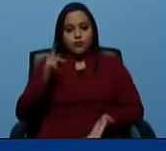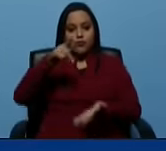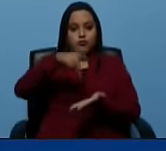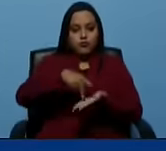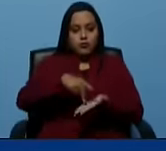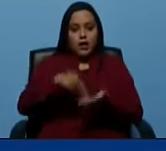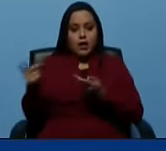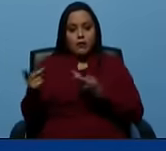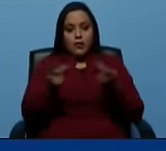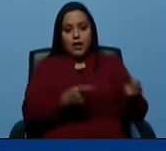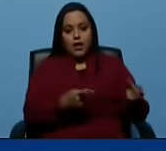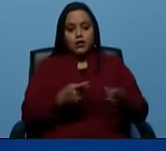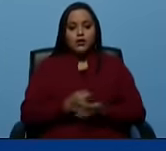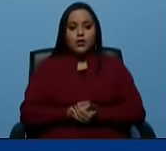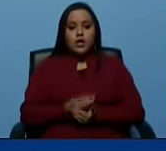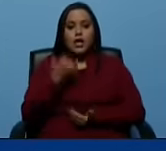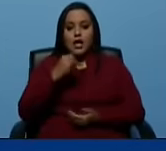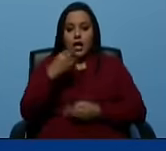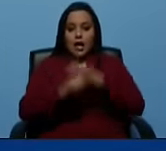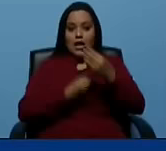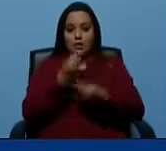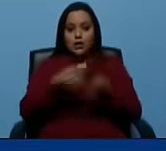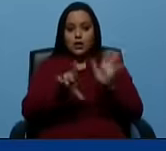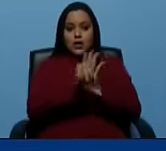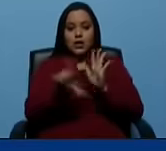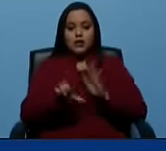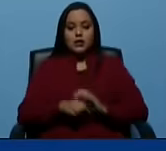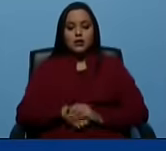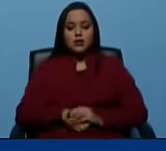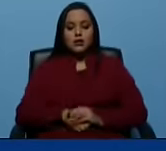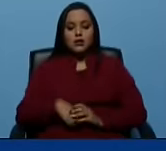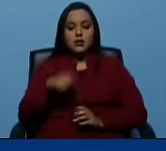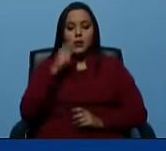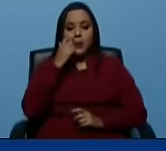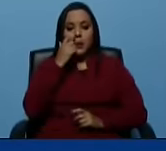la citación judicial y han cumplido con la ley